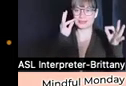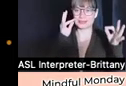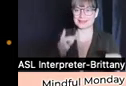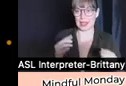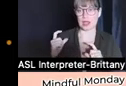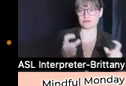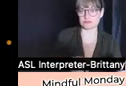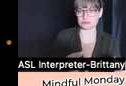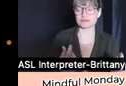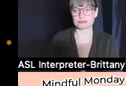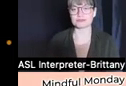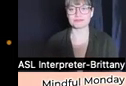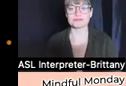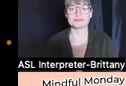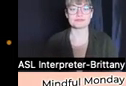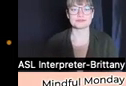decidir. Es muy importante.